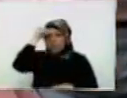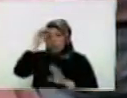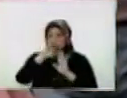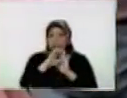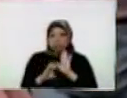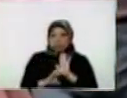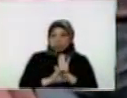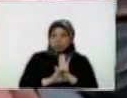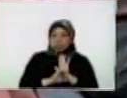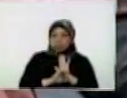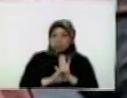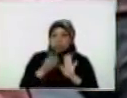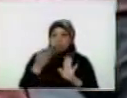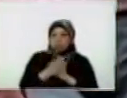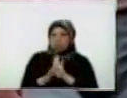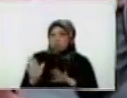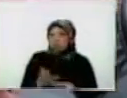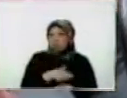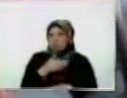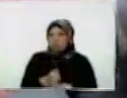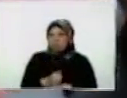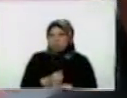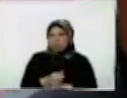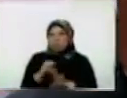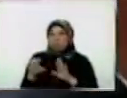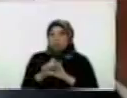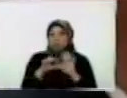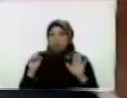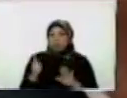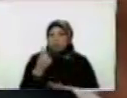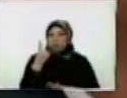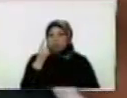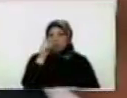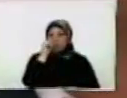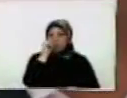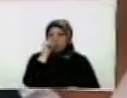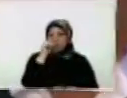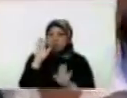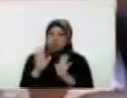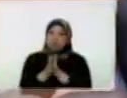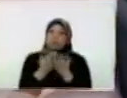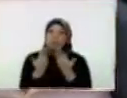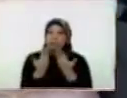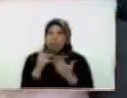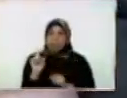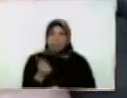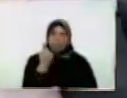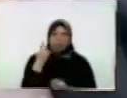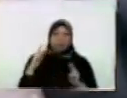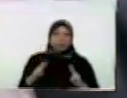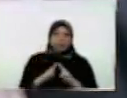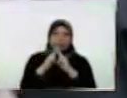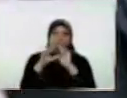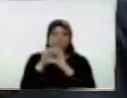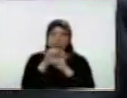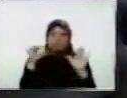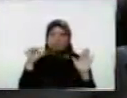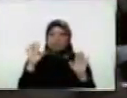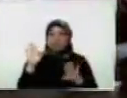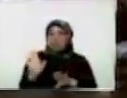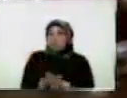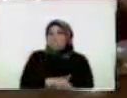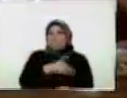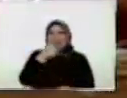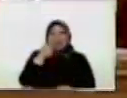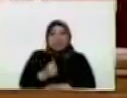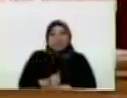con estos principios. Artículo 1, además el primer artículo que cuando uno abre la Constitución se encuentra. Principios